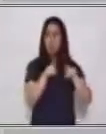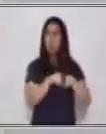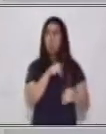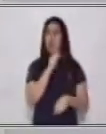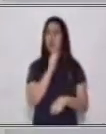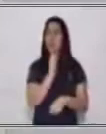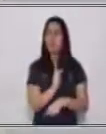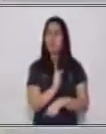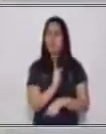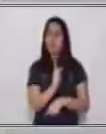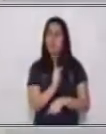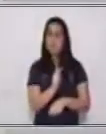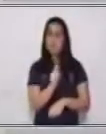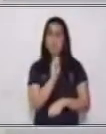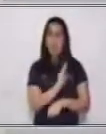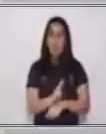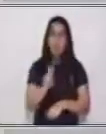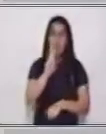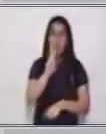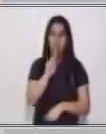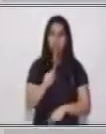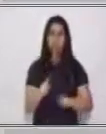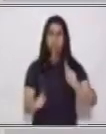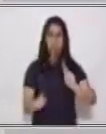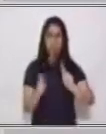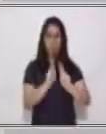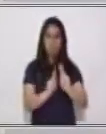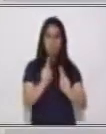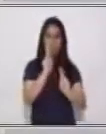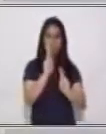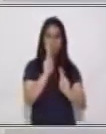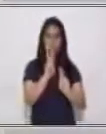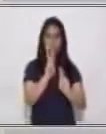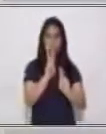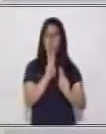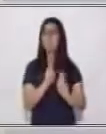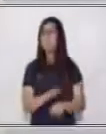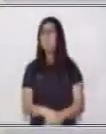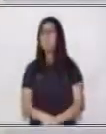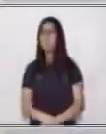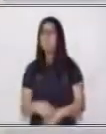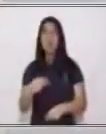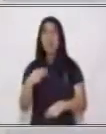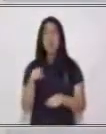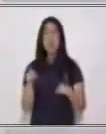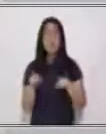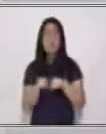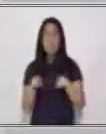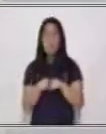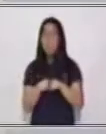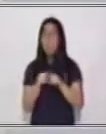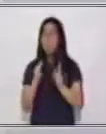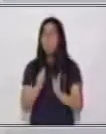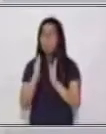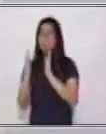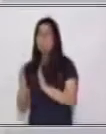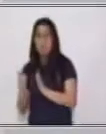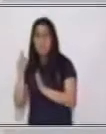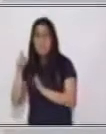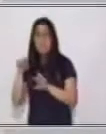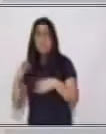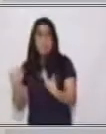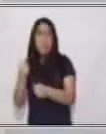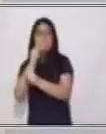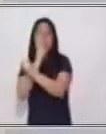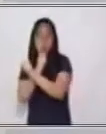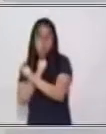más 8y. Hemos sacado de los paréntesis y ahora trasladamos